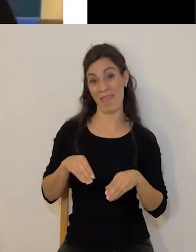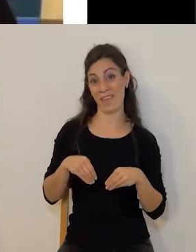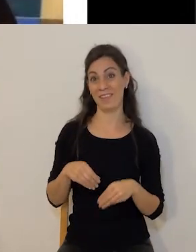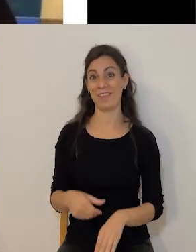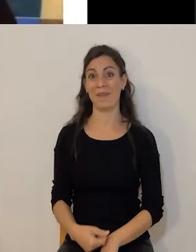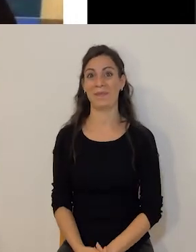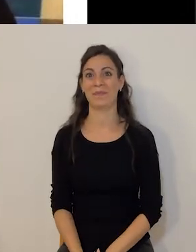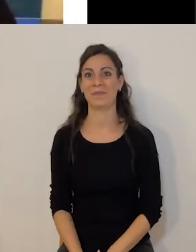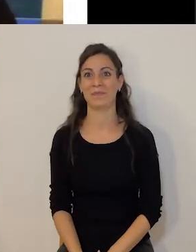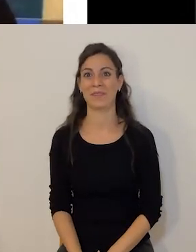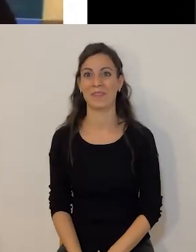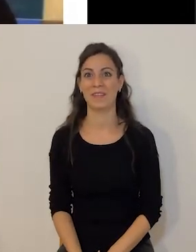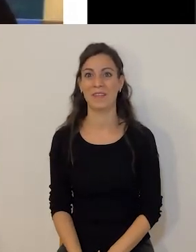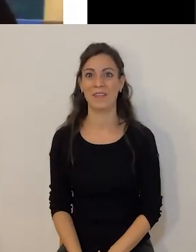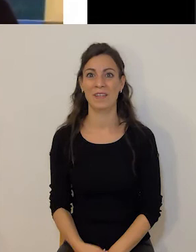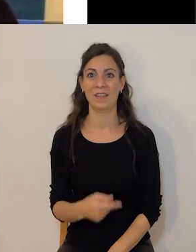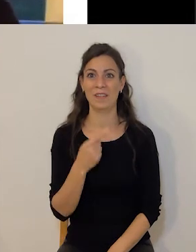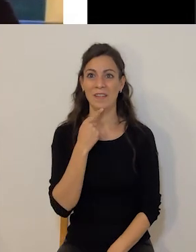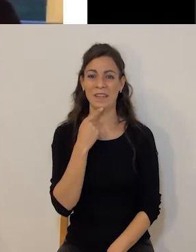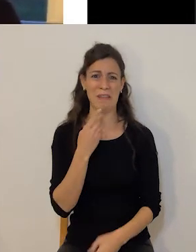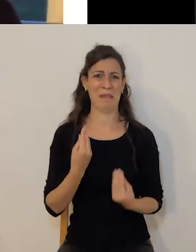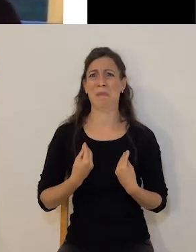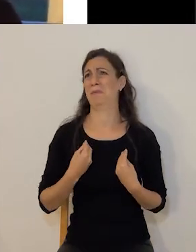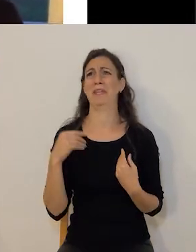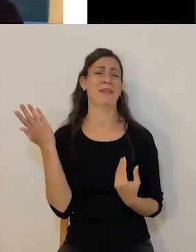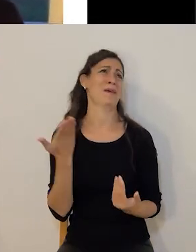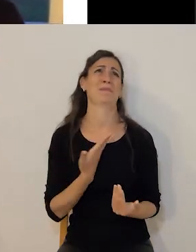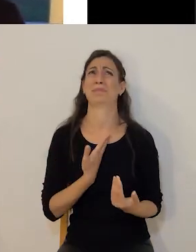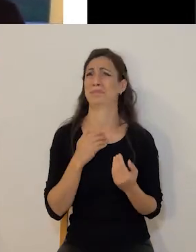Please talk to me for the rest of my life.